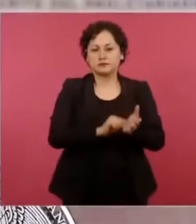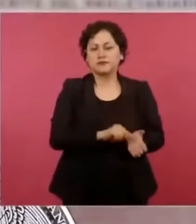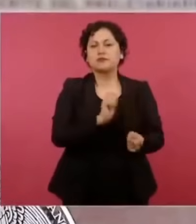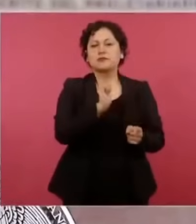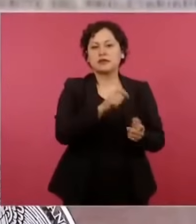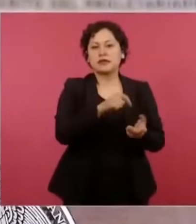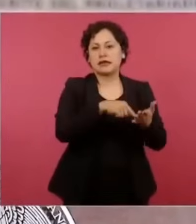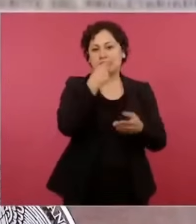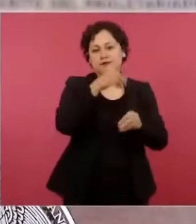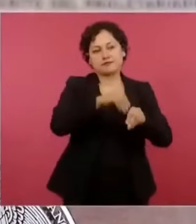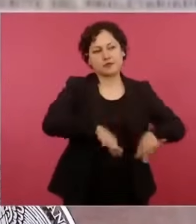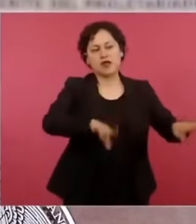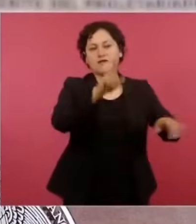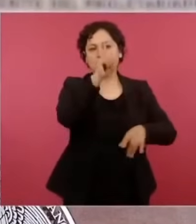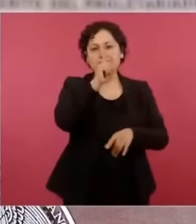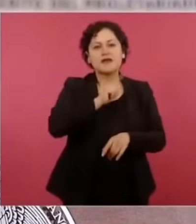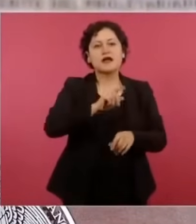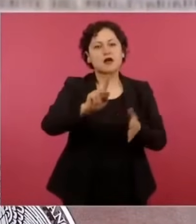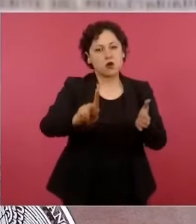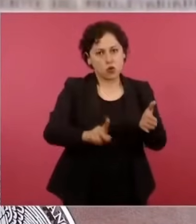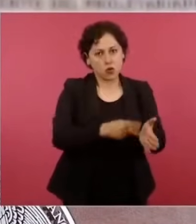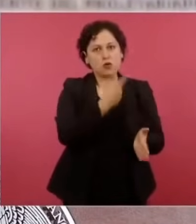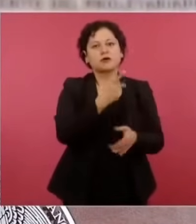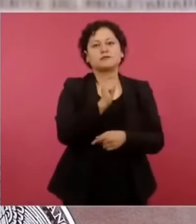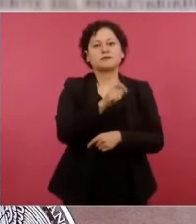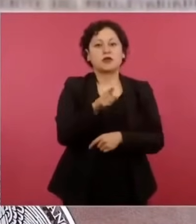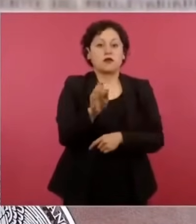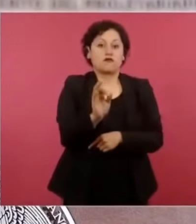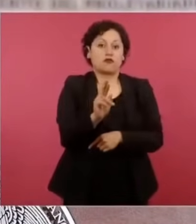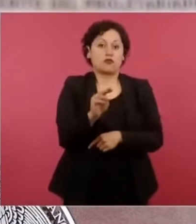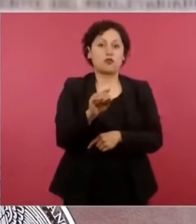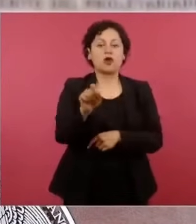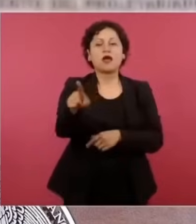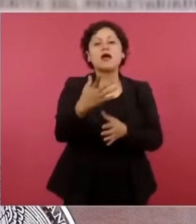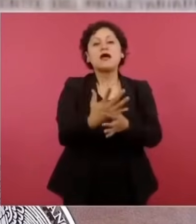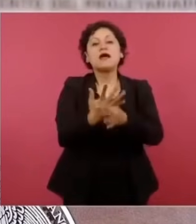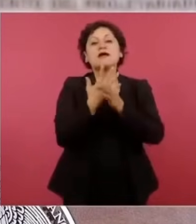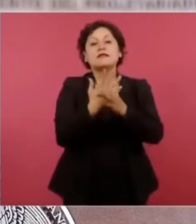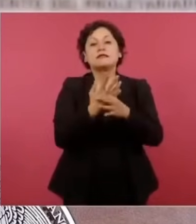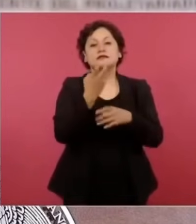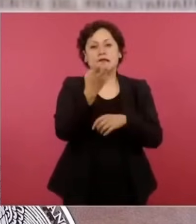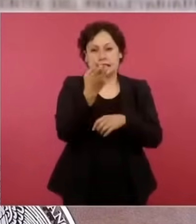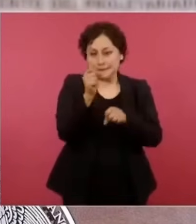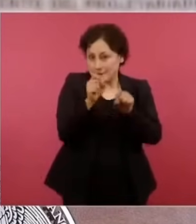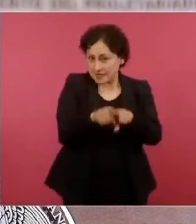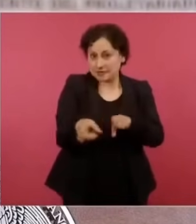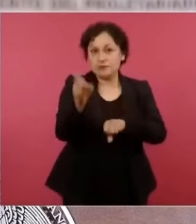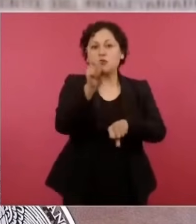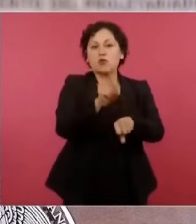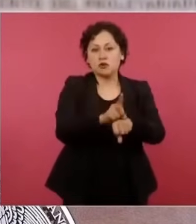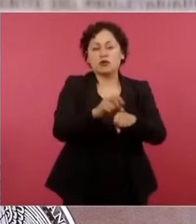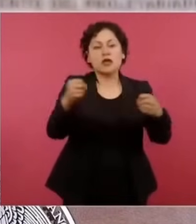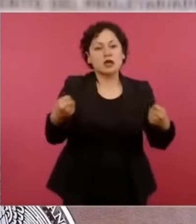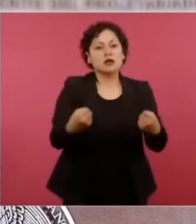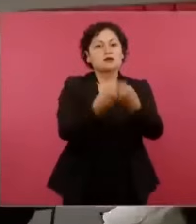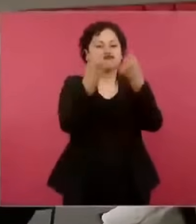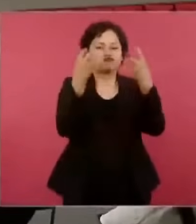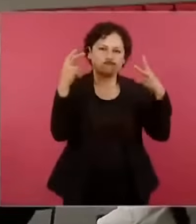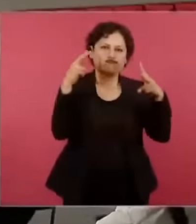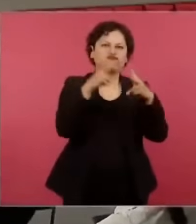Según el periodista de Fórmula, ese día se habría registrado un enfrentamiento armado en Santa Ana,